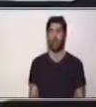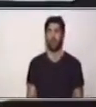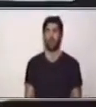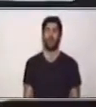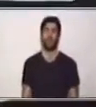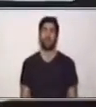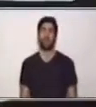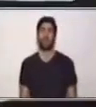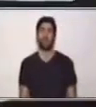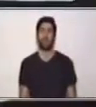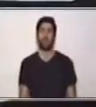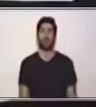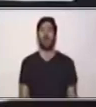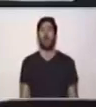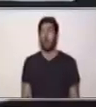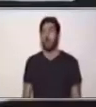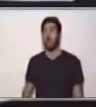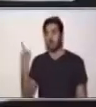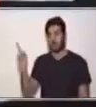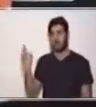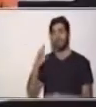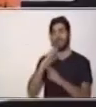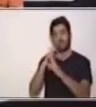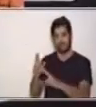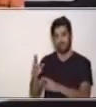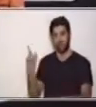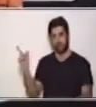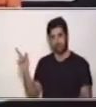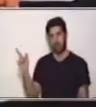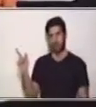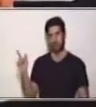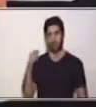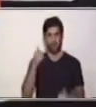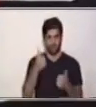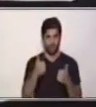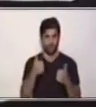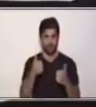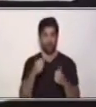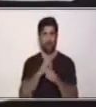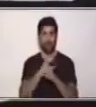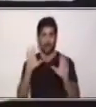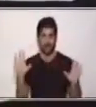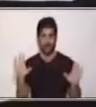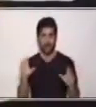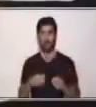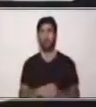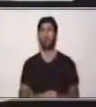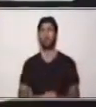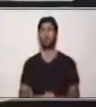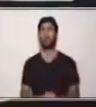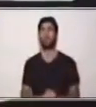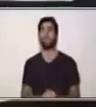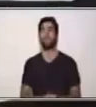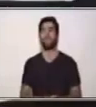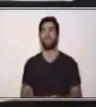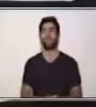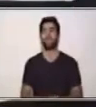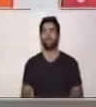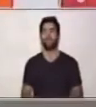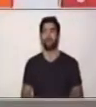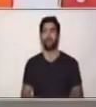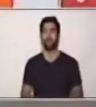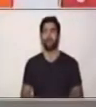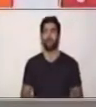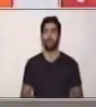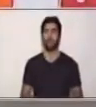yo voy a decir, esta es mi respuesta, ¿ya? Y también, o puedo, en este caso, y luego la